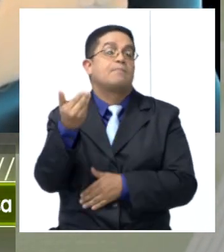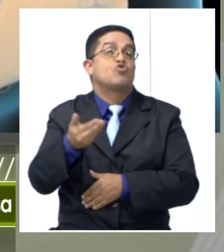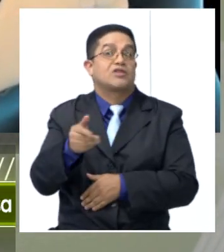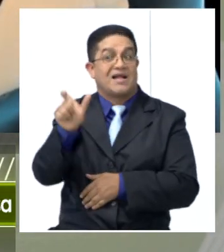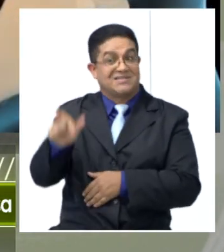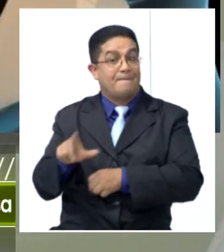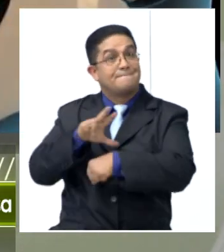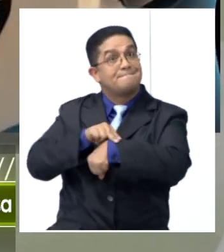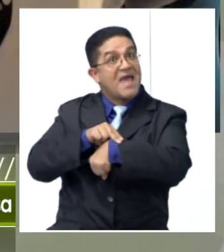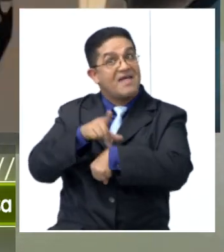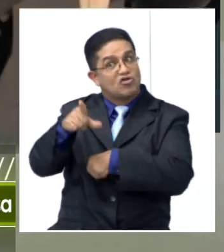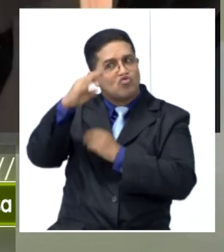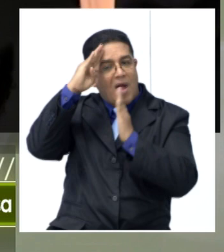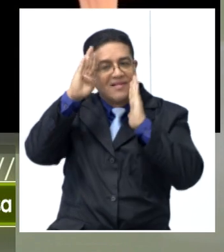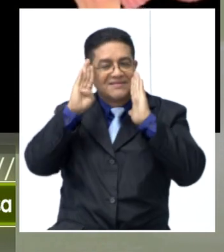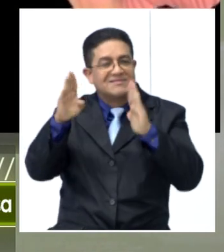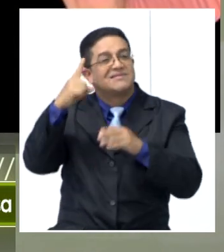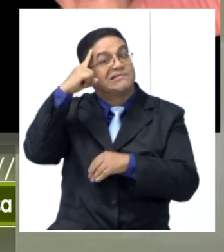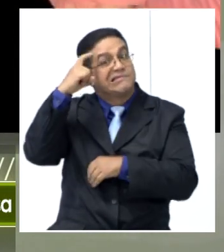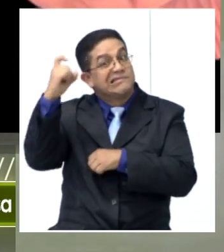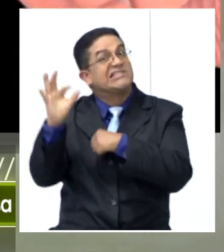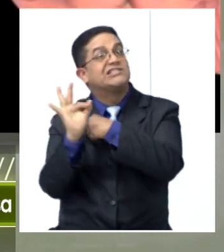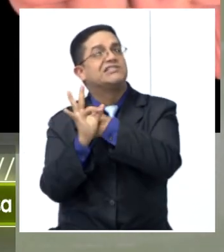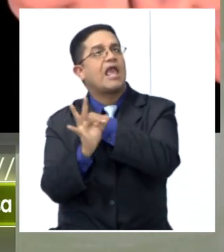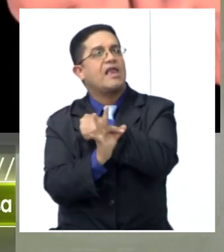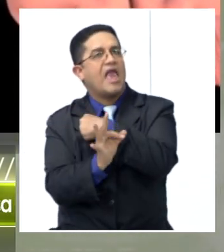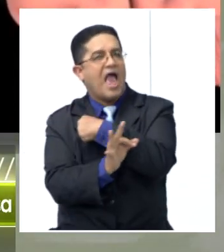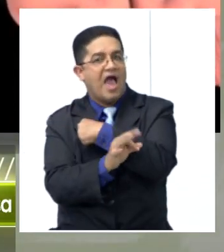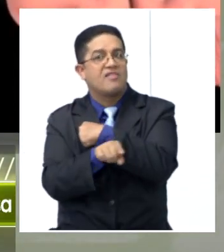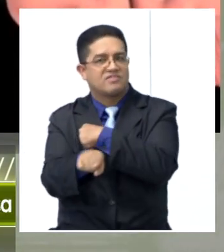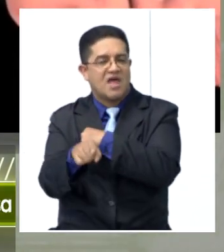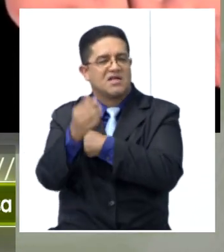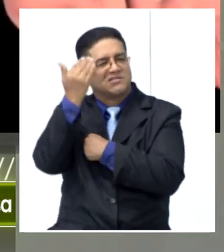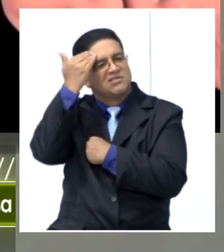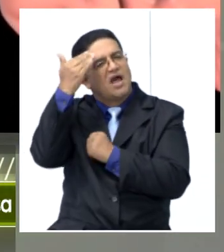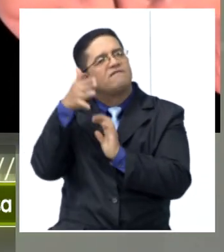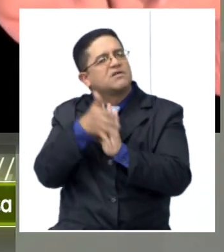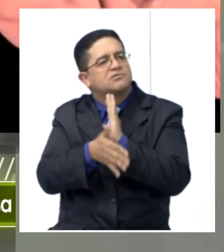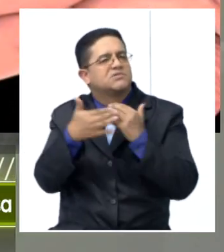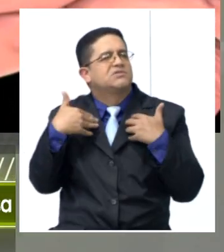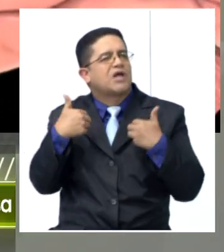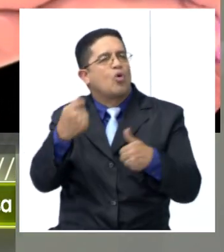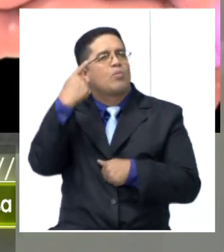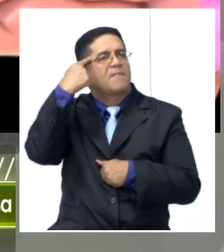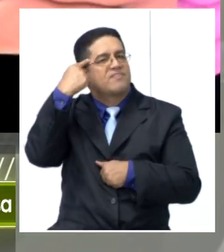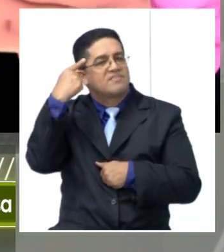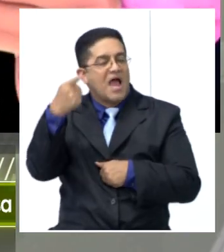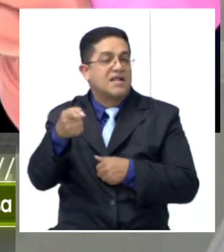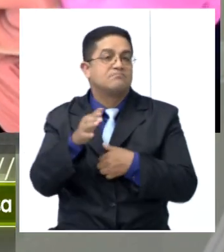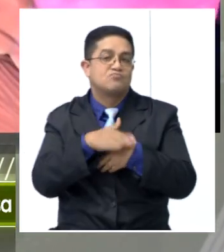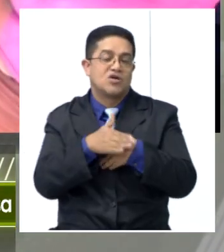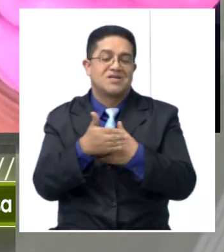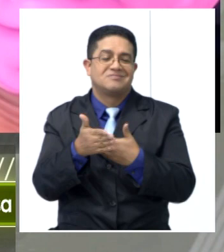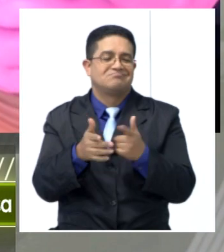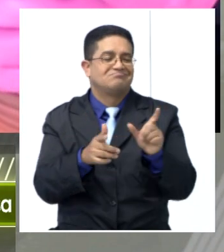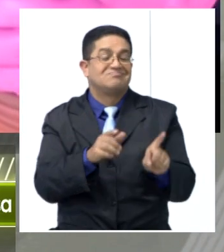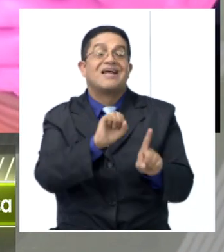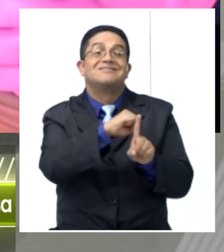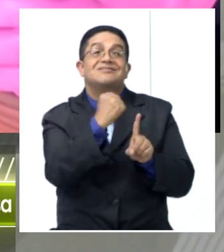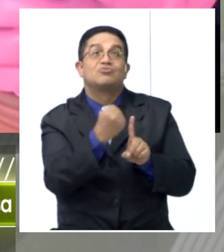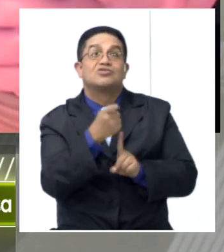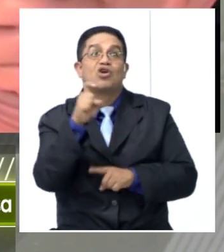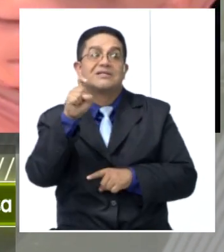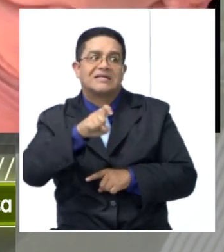especialista psiquiatra, especialista del área de la salud mental, en la parte médica, porque además es una condición médica que necesita una